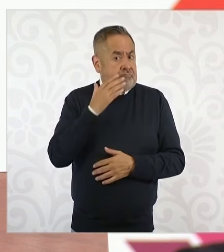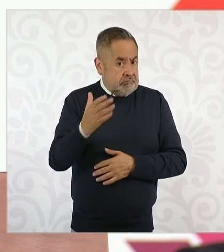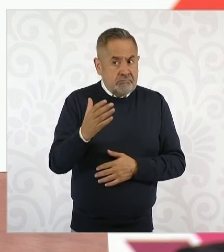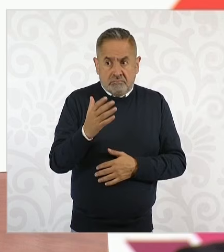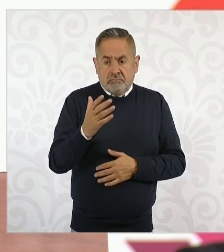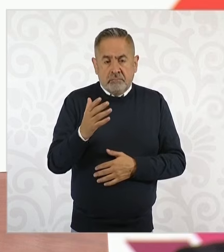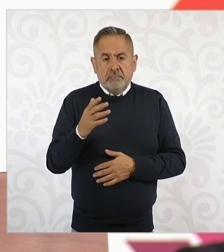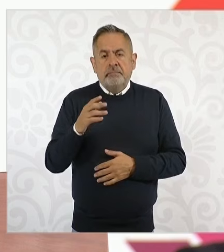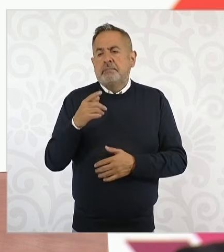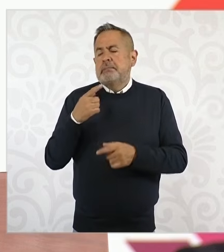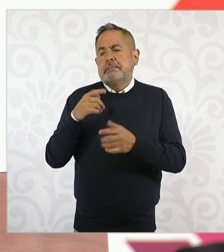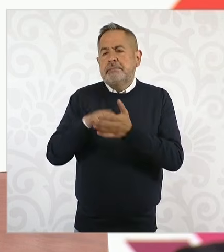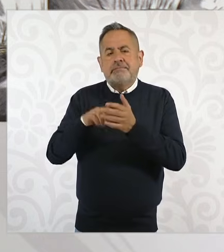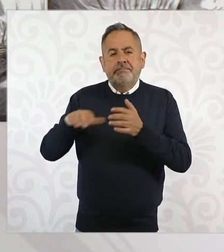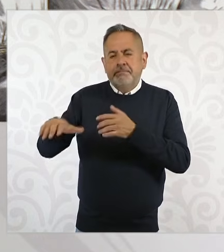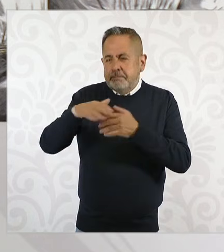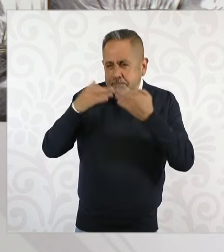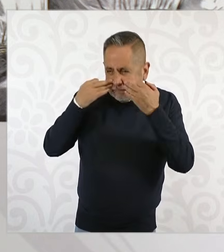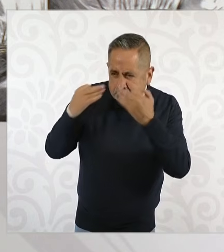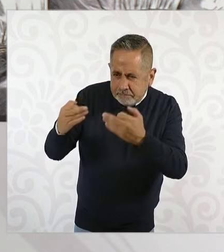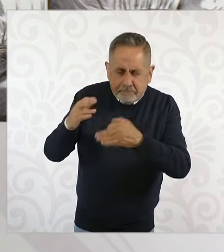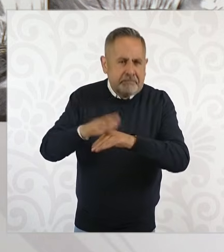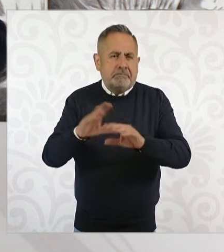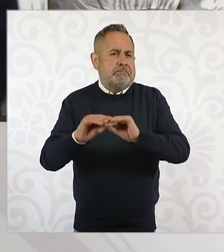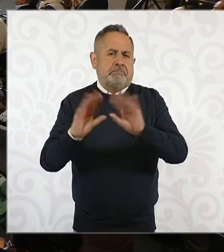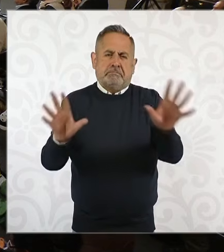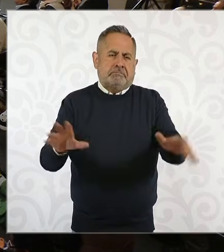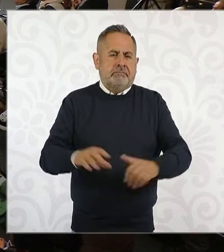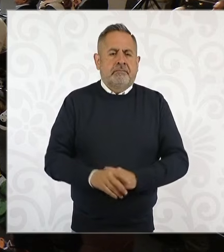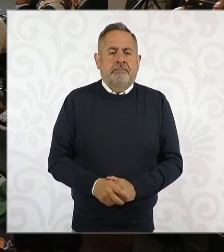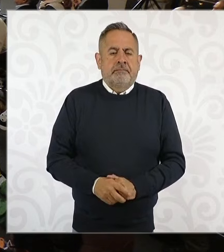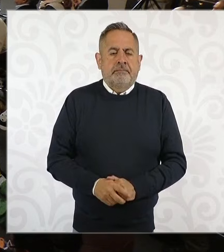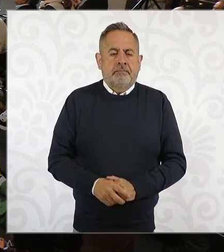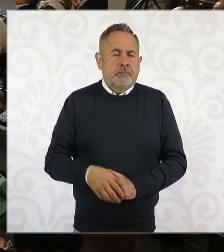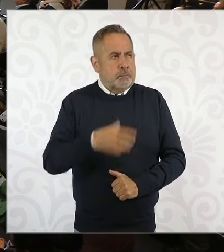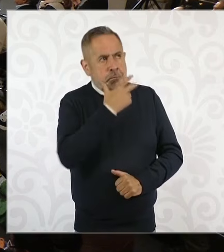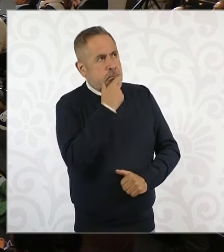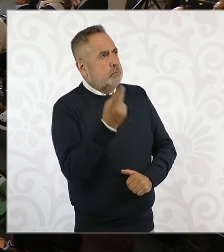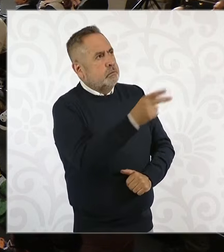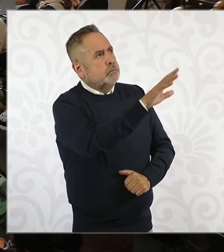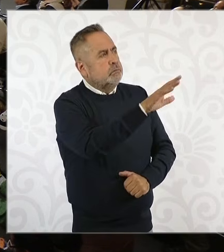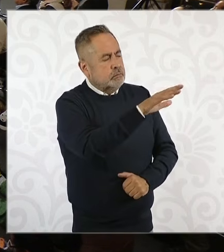todo el beneficio pues es muy palpable. Gracias. Y Presidenta, ayer hubo